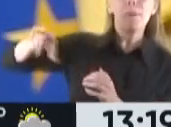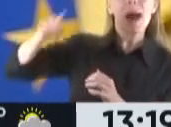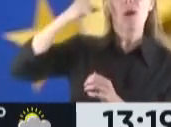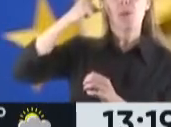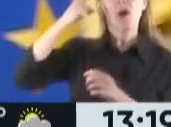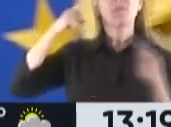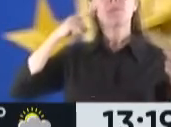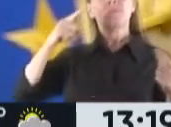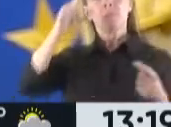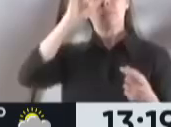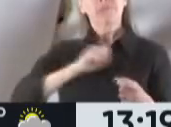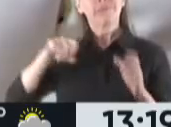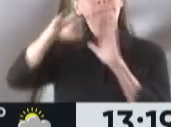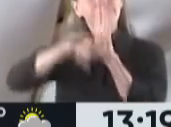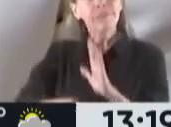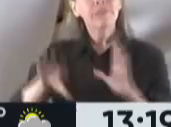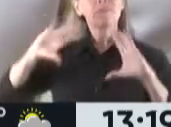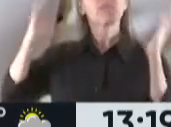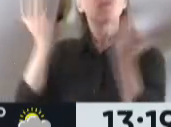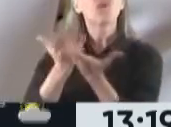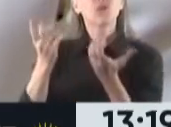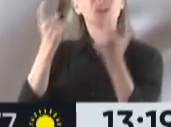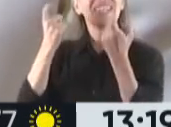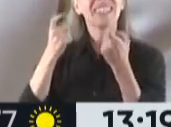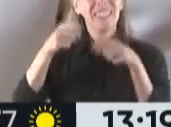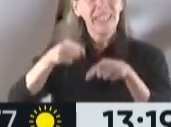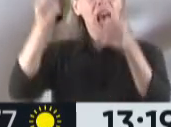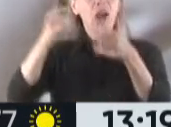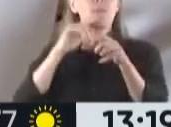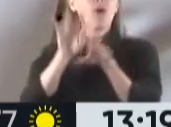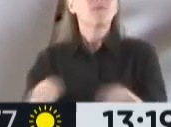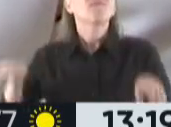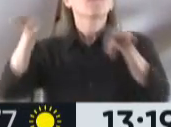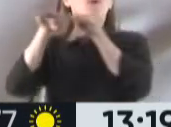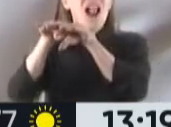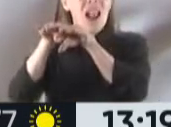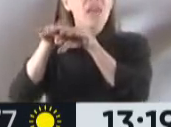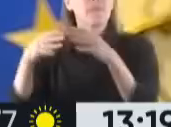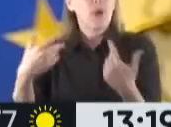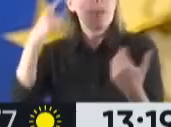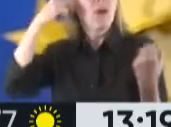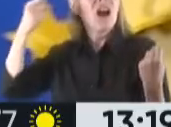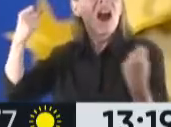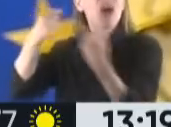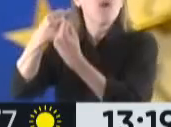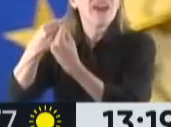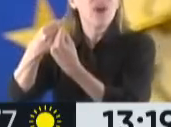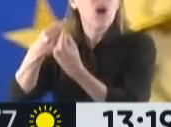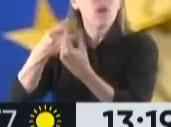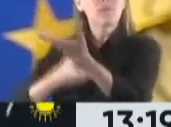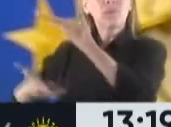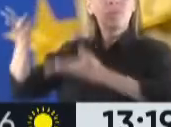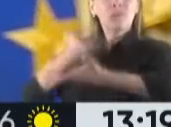desafíos que el mundo enfrenta, sobre la necesidad de hacer causa común en